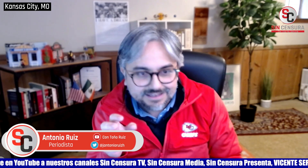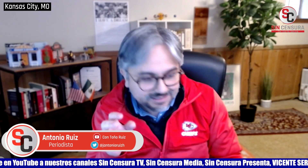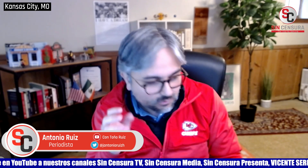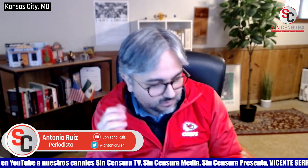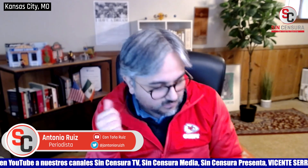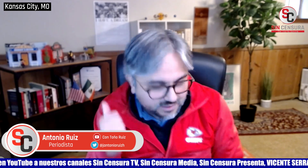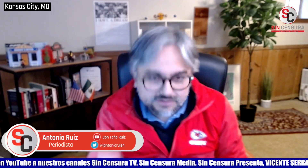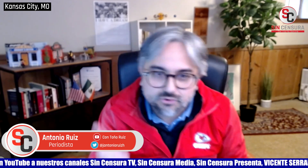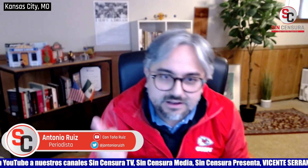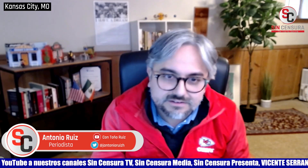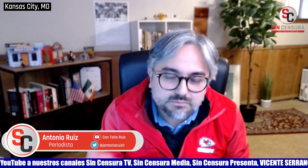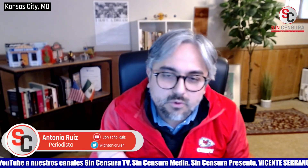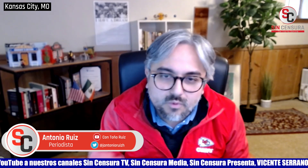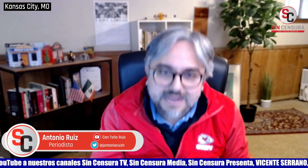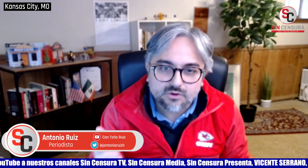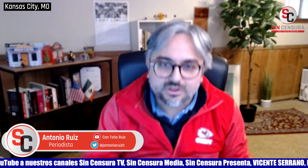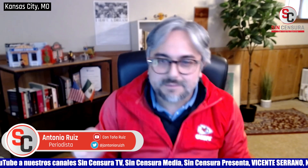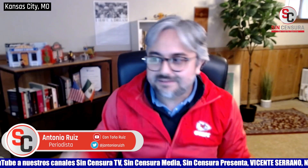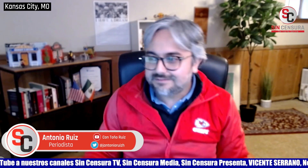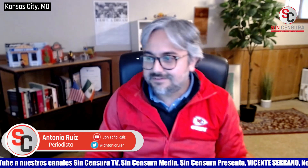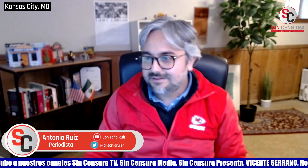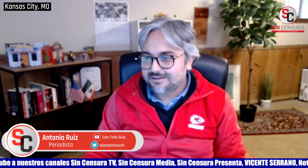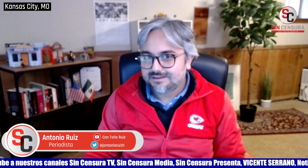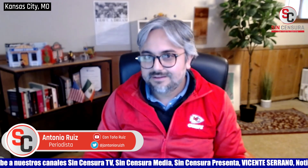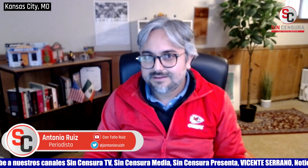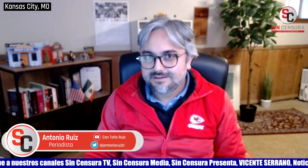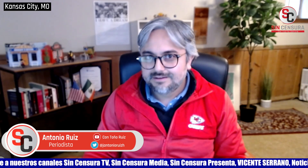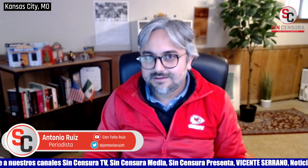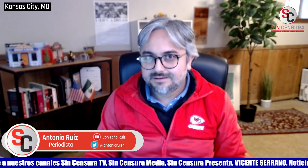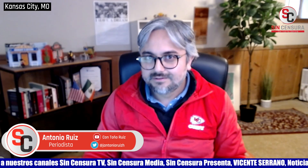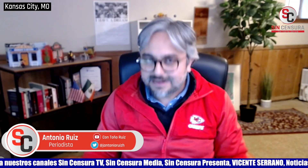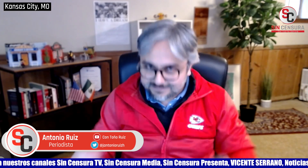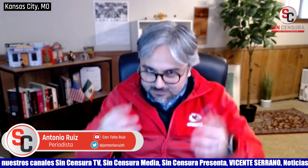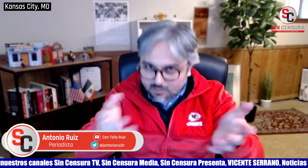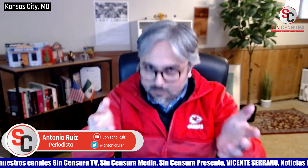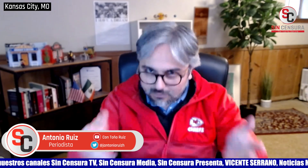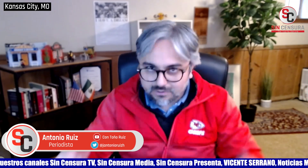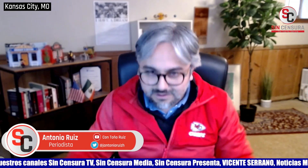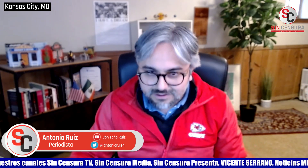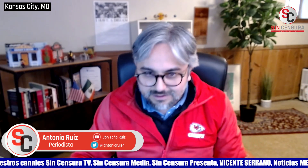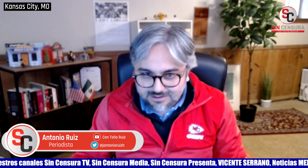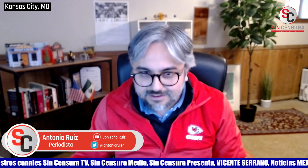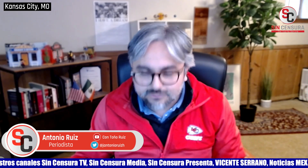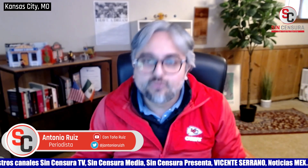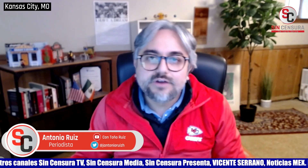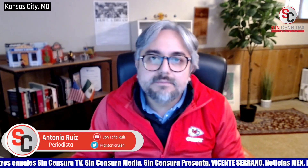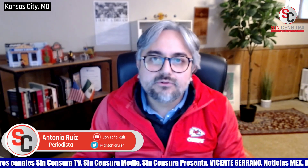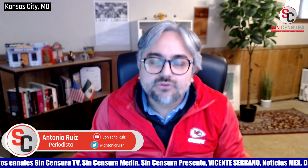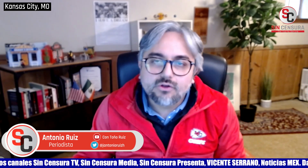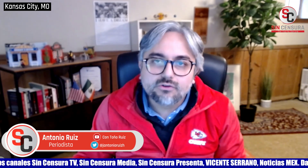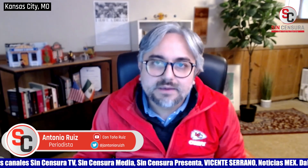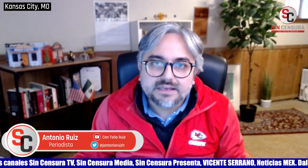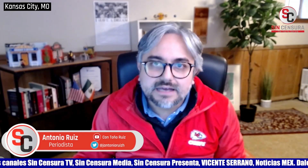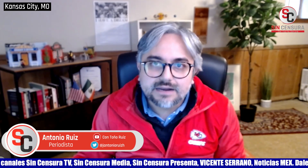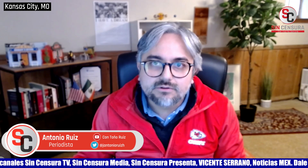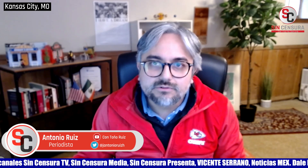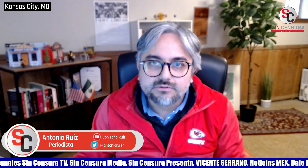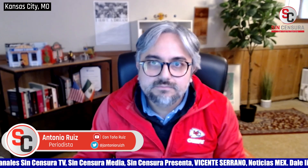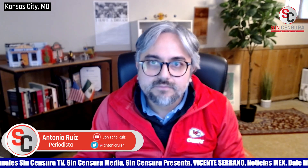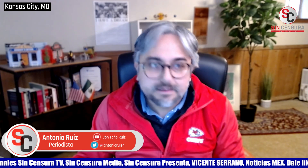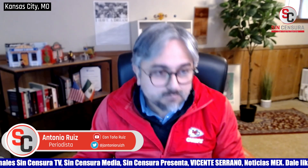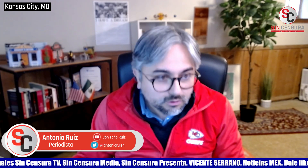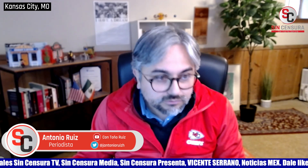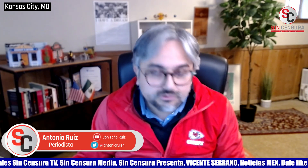fascistas que justifican su racismo una y otra vez. Racismo como el que sufrimos todos los